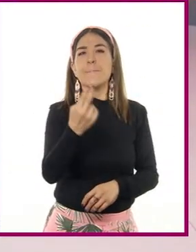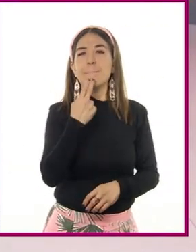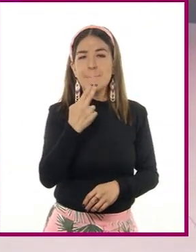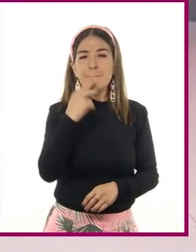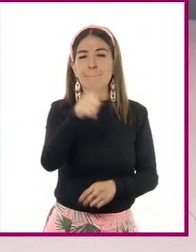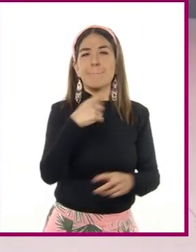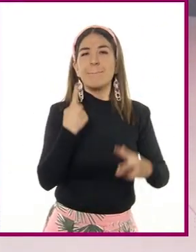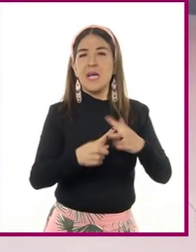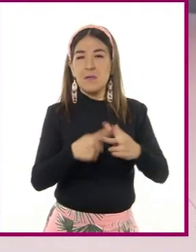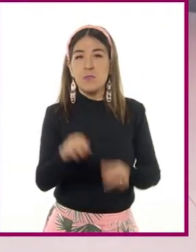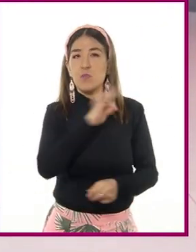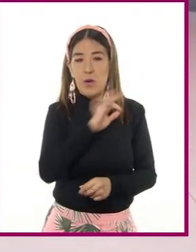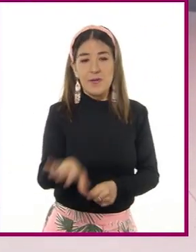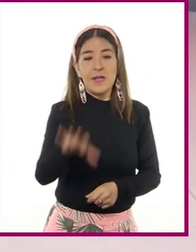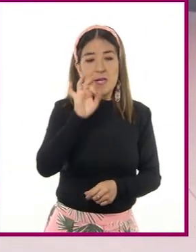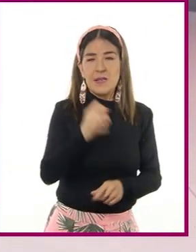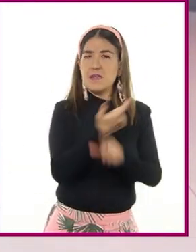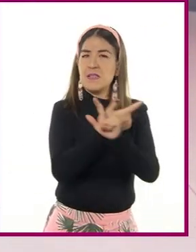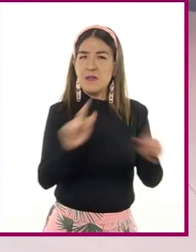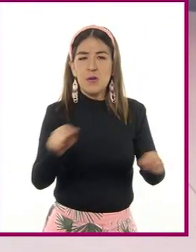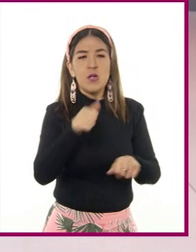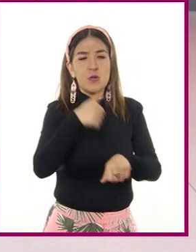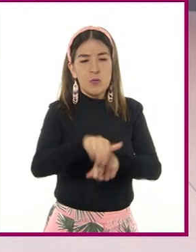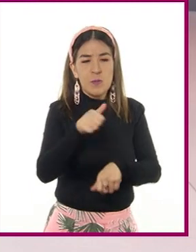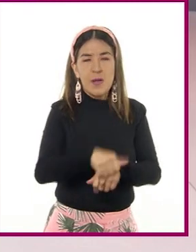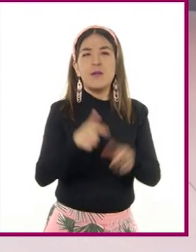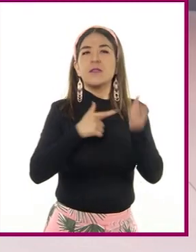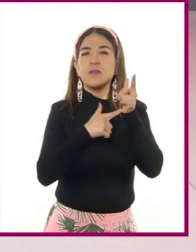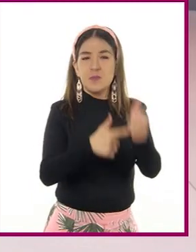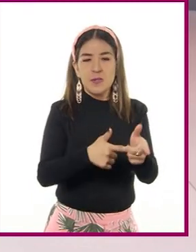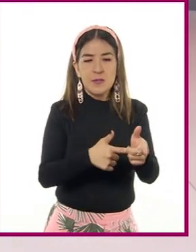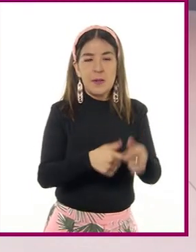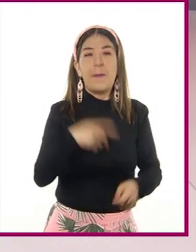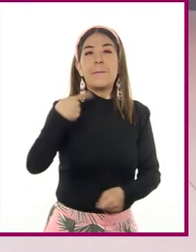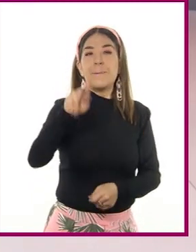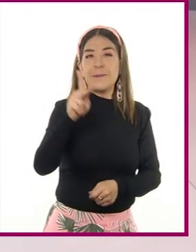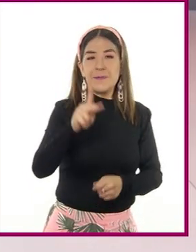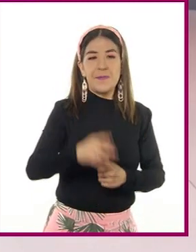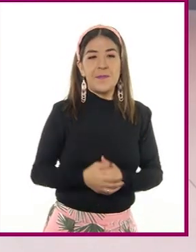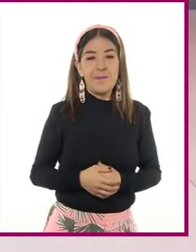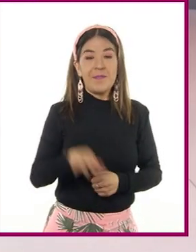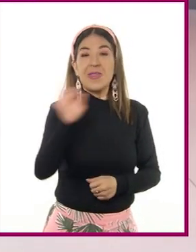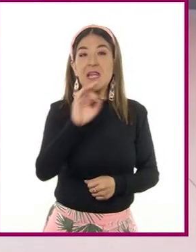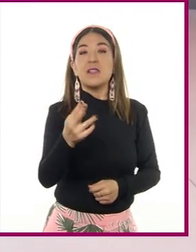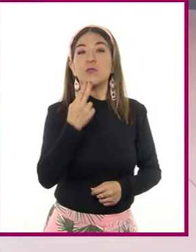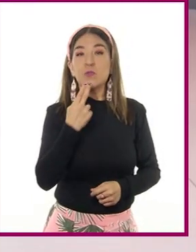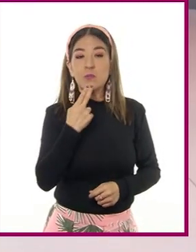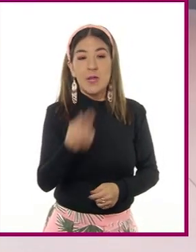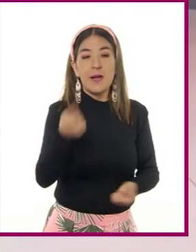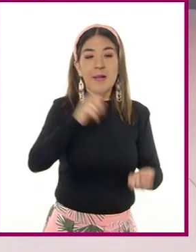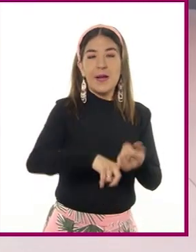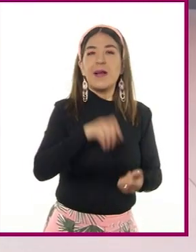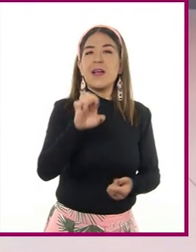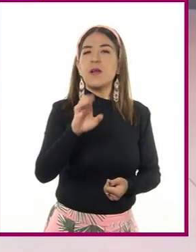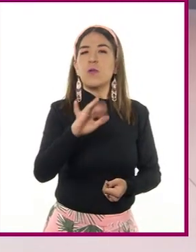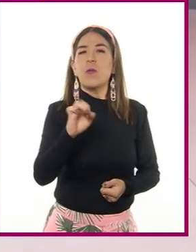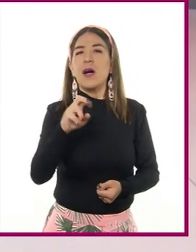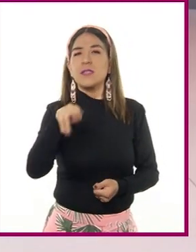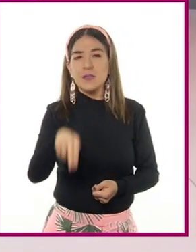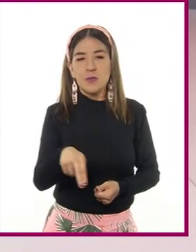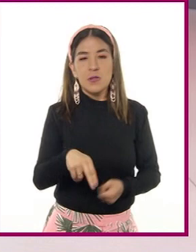expresión algebraica, puedo encontrar cualquier término de una sucesión, pero si la uso como una ecuación, es